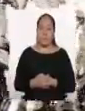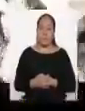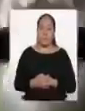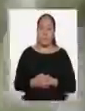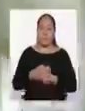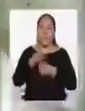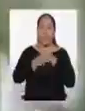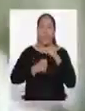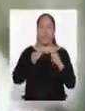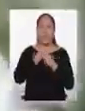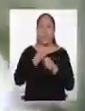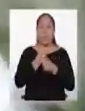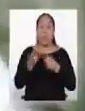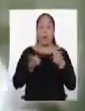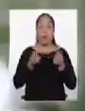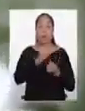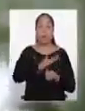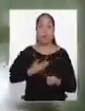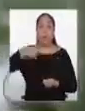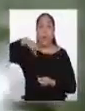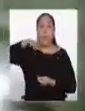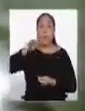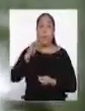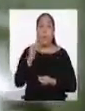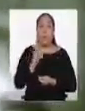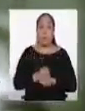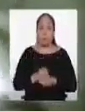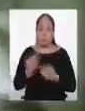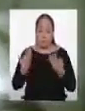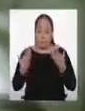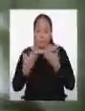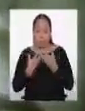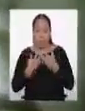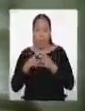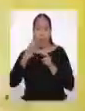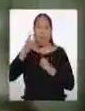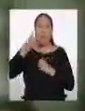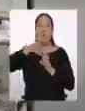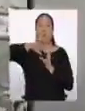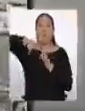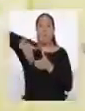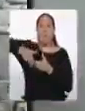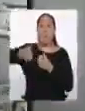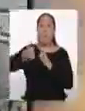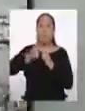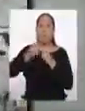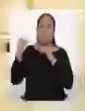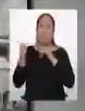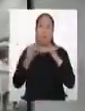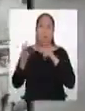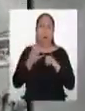Los años del gobierno de Manuel Prado coincidieron con la Segunda Guerra Mundial.